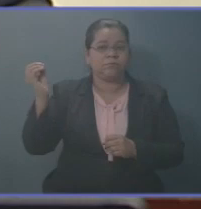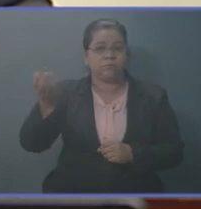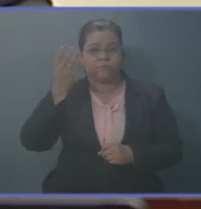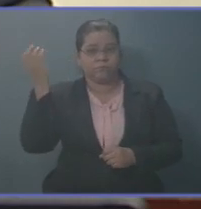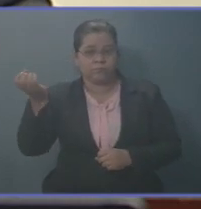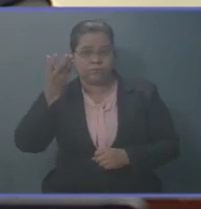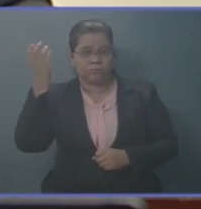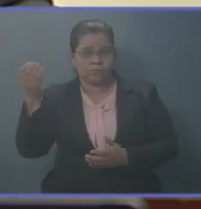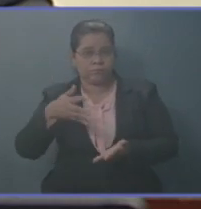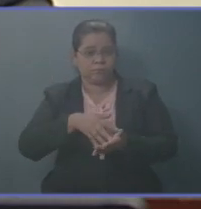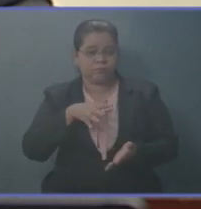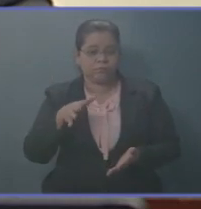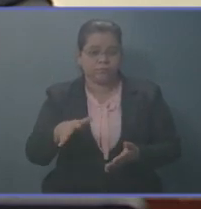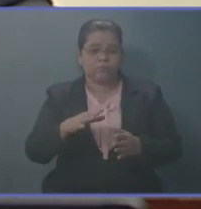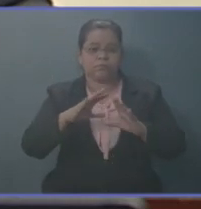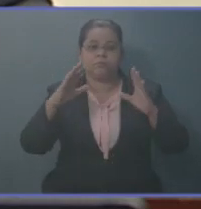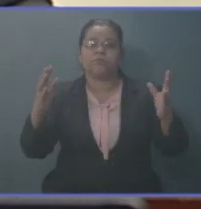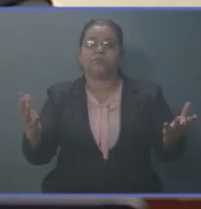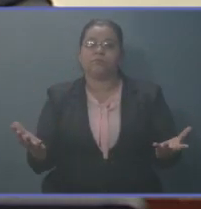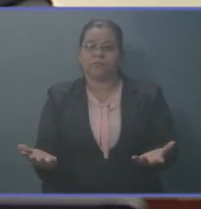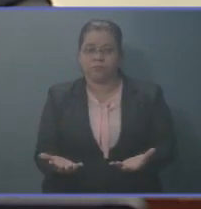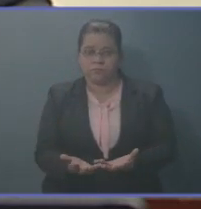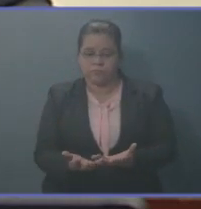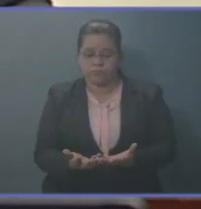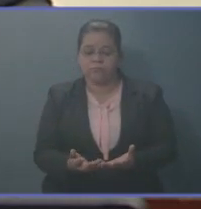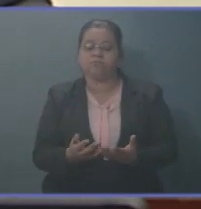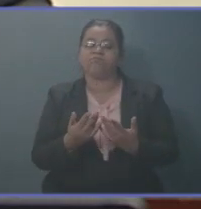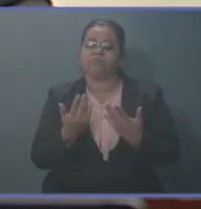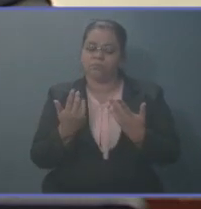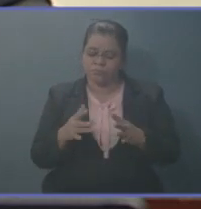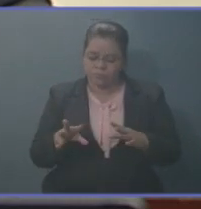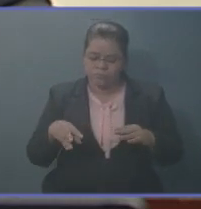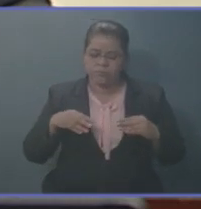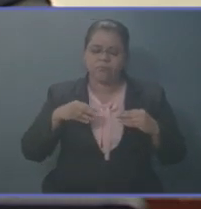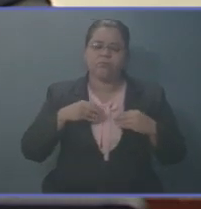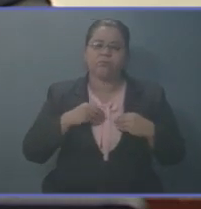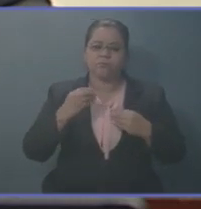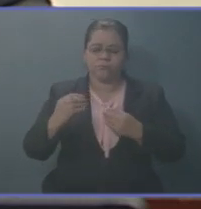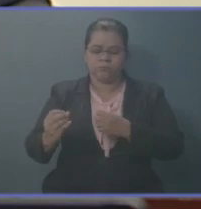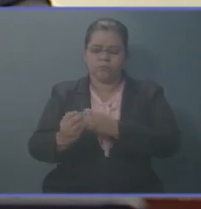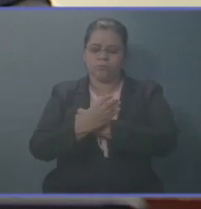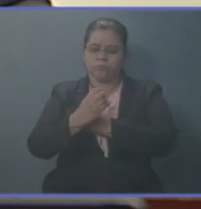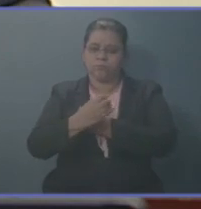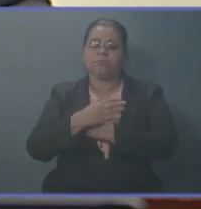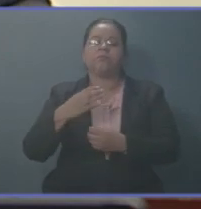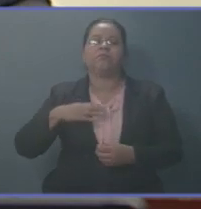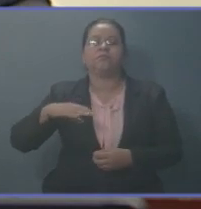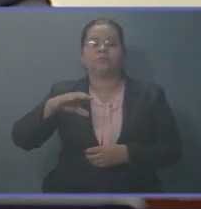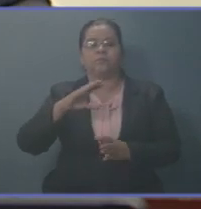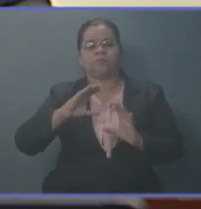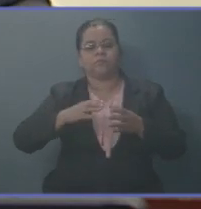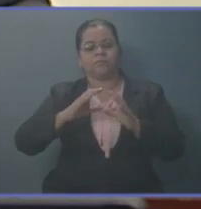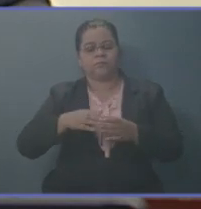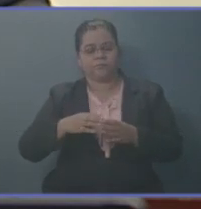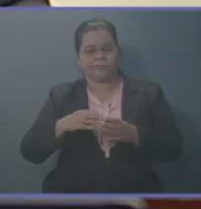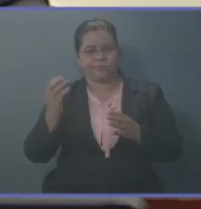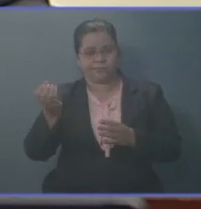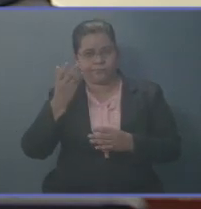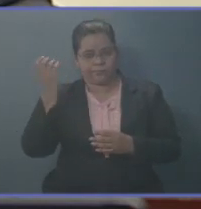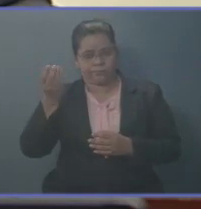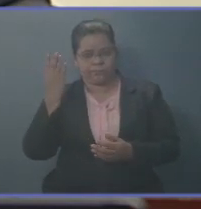salud pública de importancia internacional, aceptando los consejos del Comité de Emergencia de Reglamento Sanitario